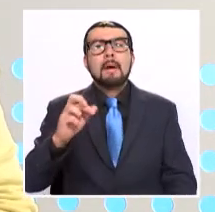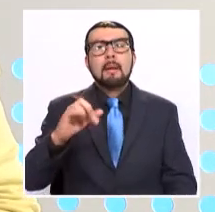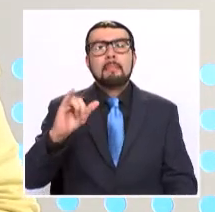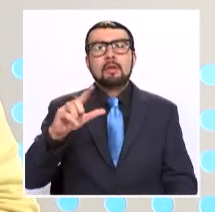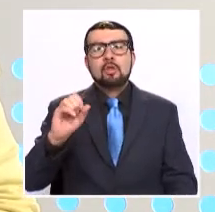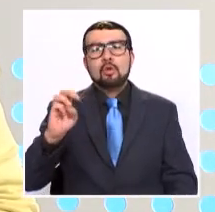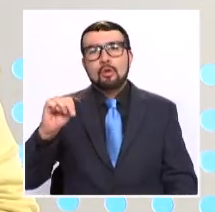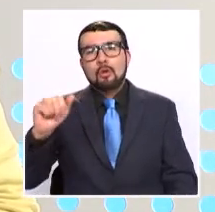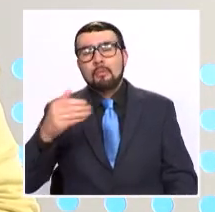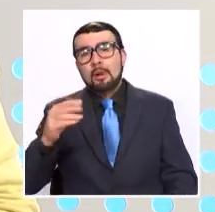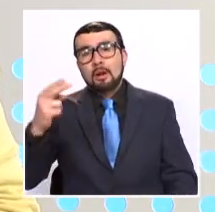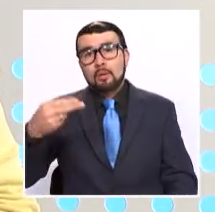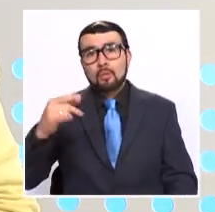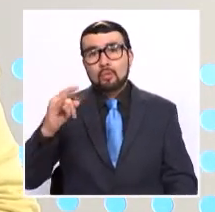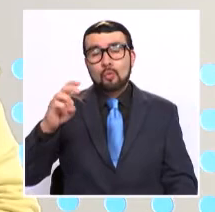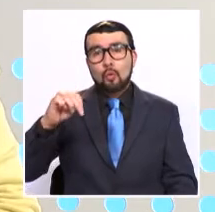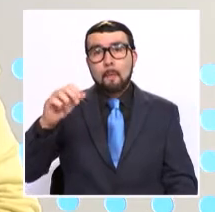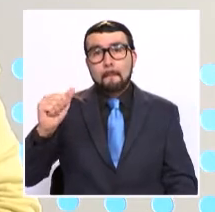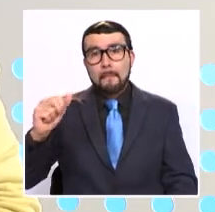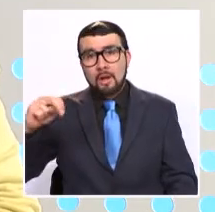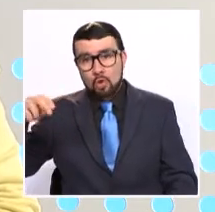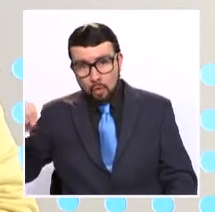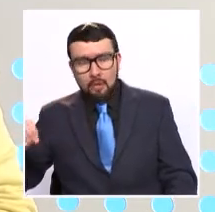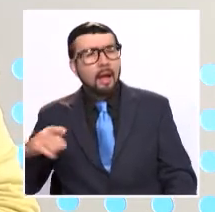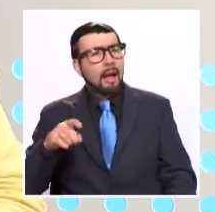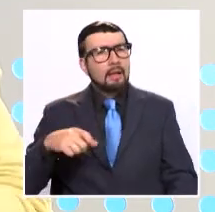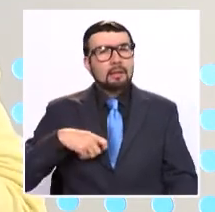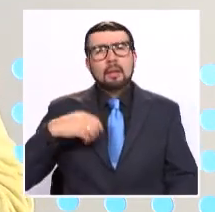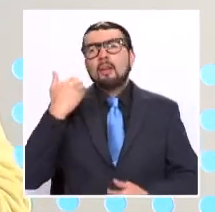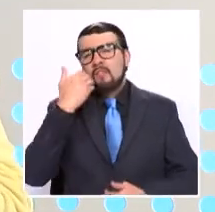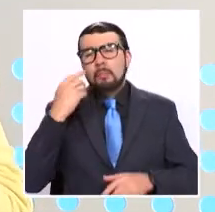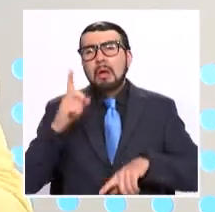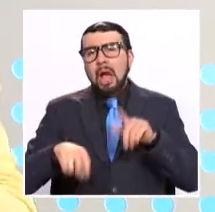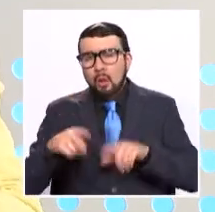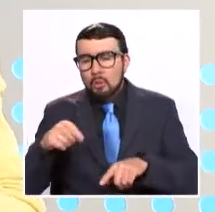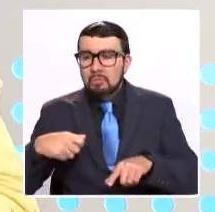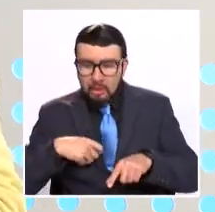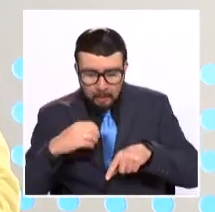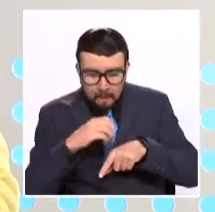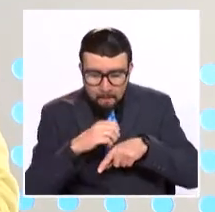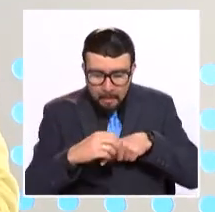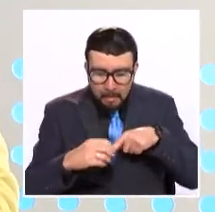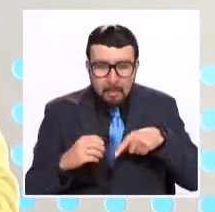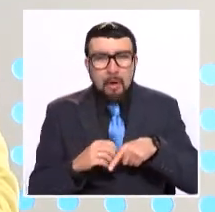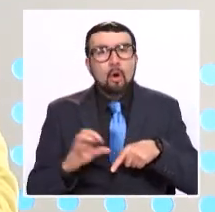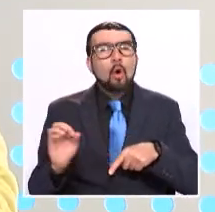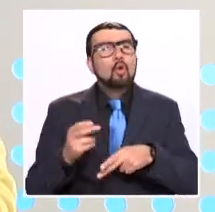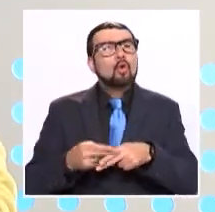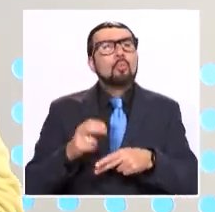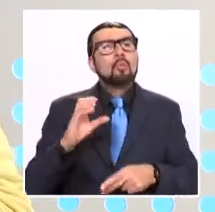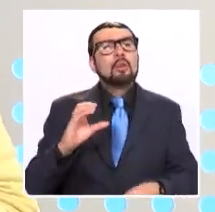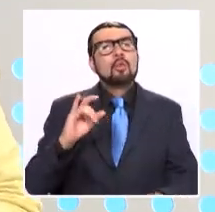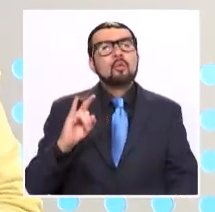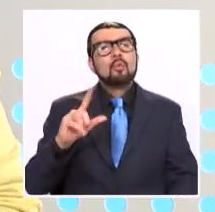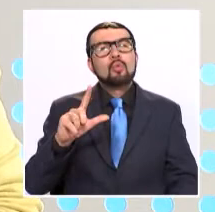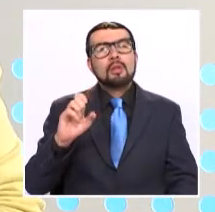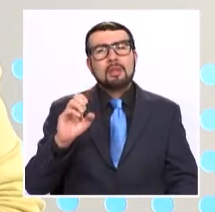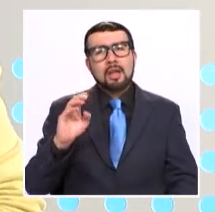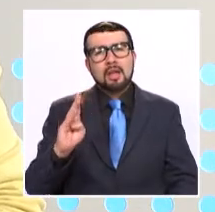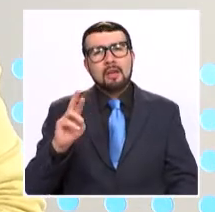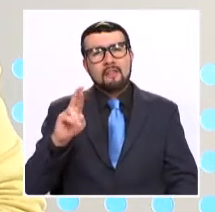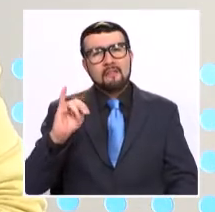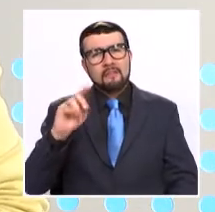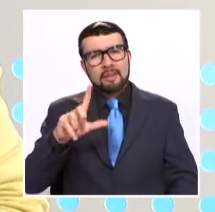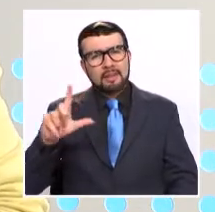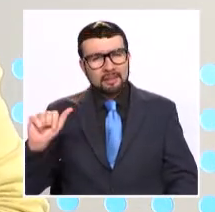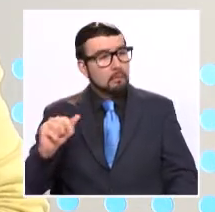existen procesos virales como el herpes. Y entonces hay unas, o que llaman ustedes, culebrilla. ¿Se ha avanzado en este